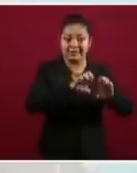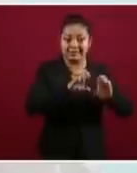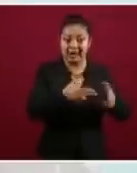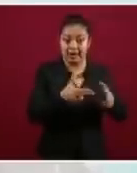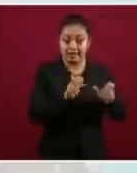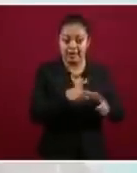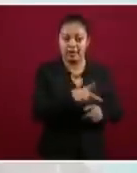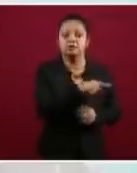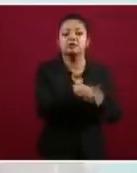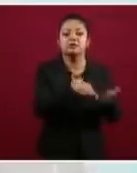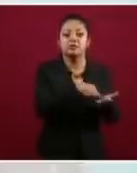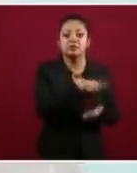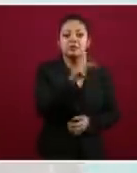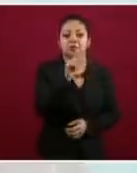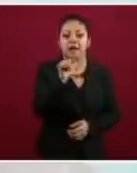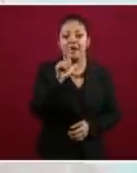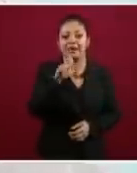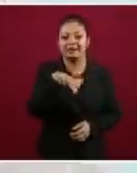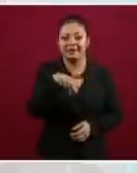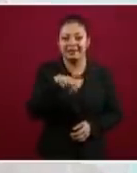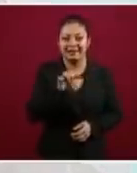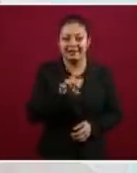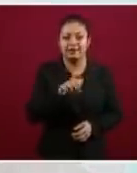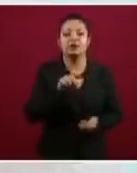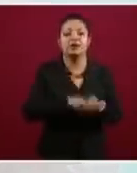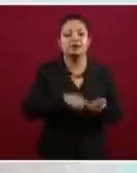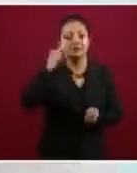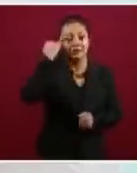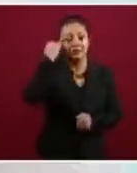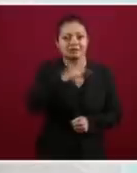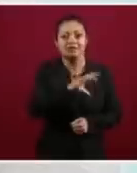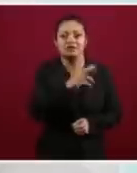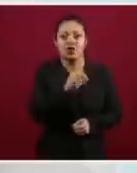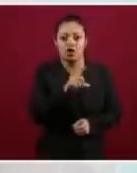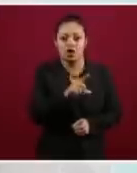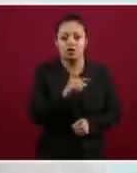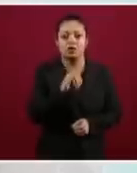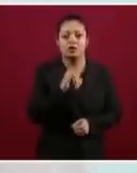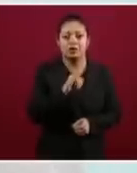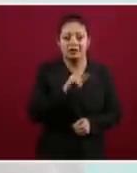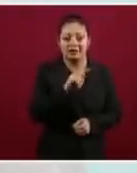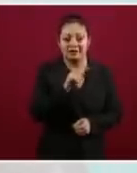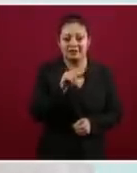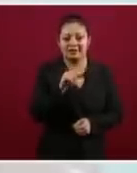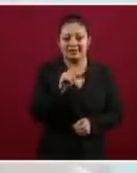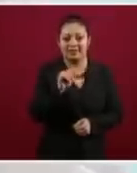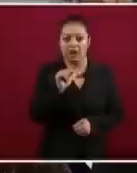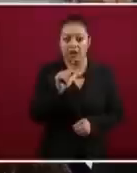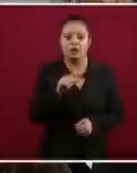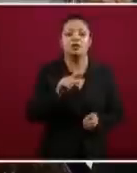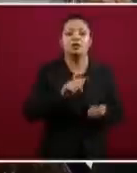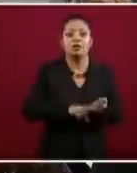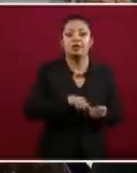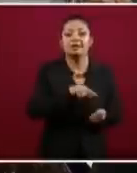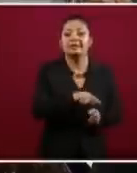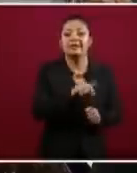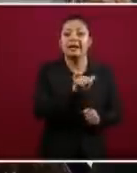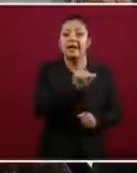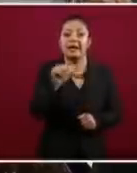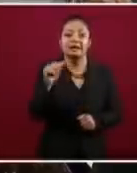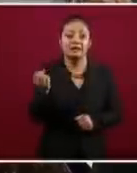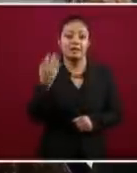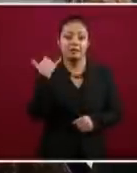como sede Palenque, donde acudirá el pueblo indígena Chol y Tzeltal. La asamblea informativa